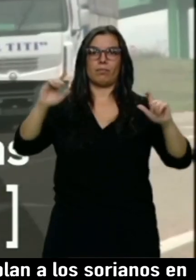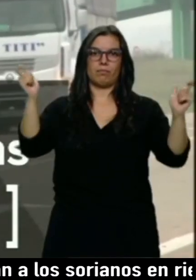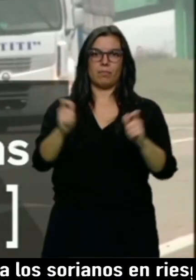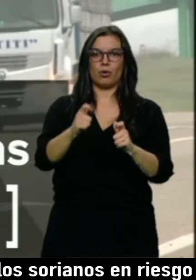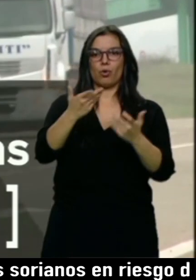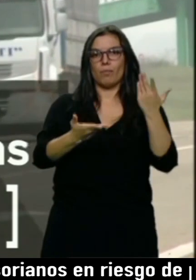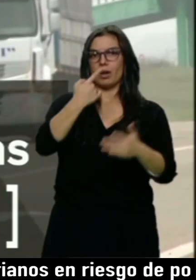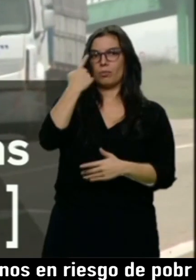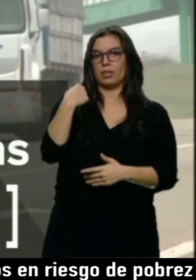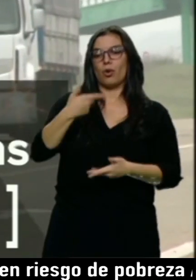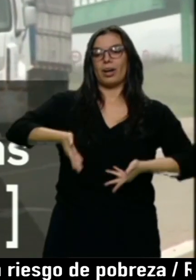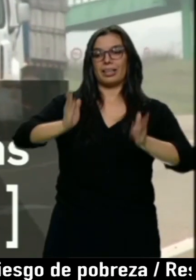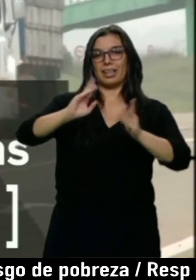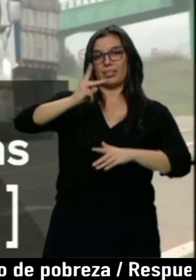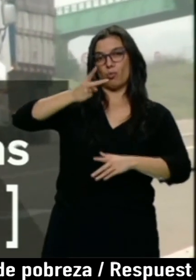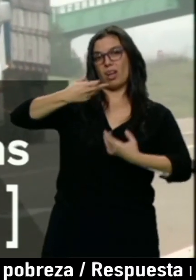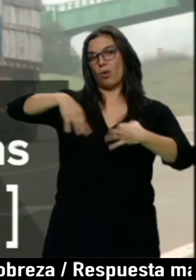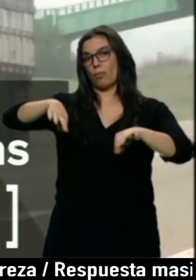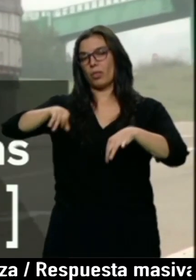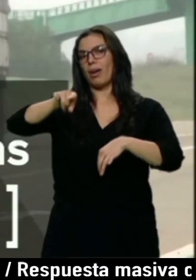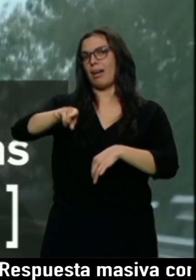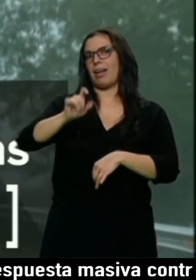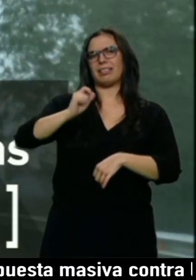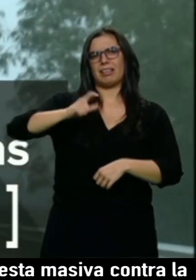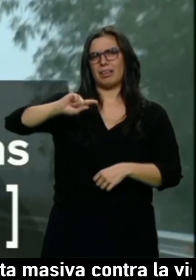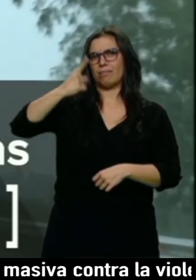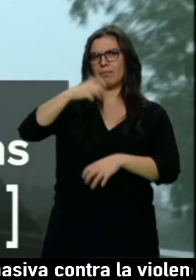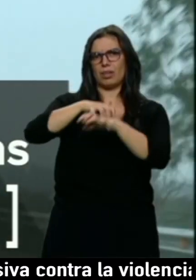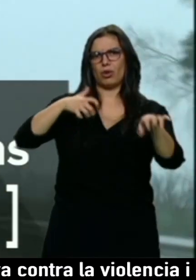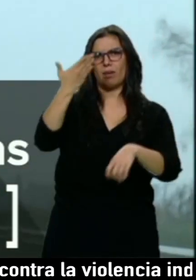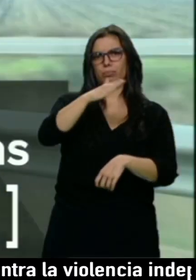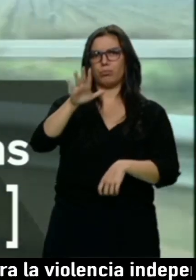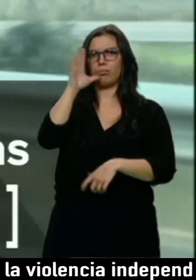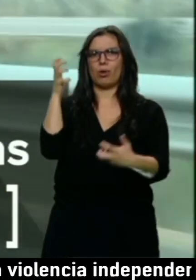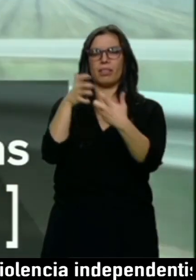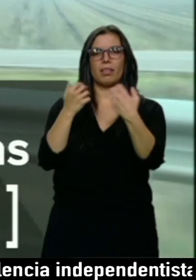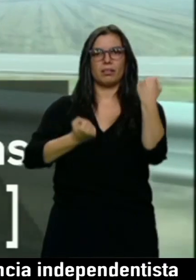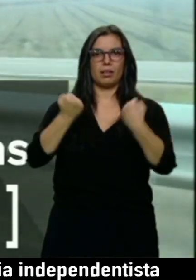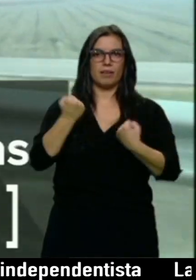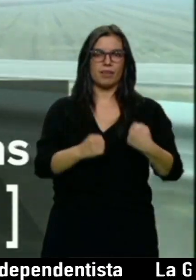secundarias o convencionales es donde mueren más personas por accidentes de tráfico.